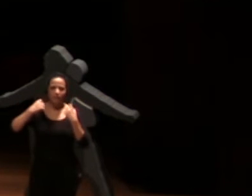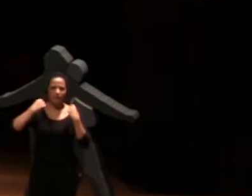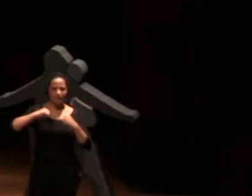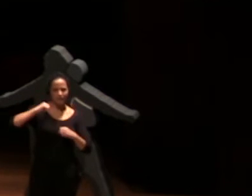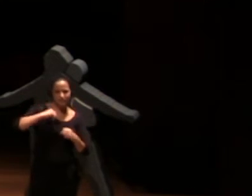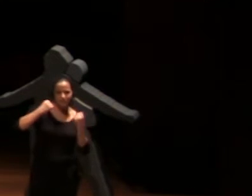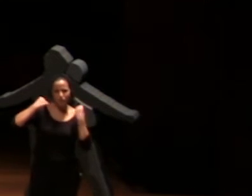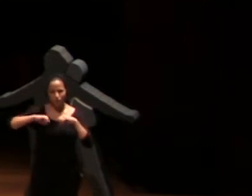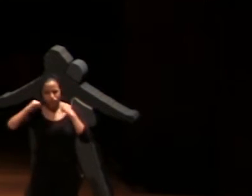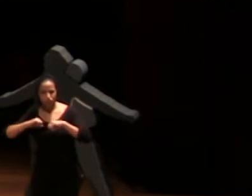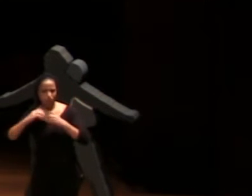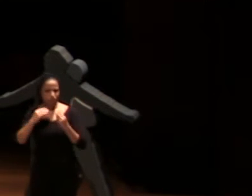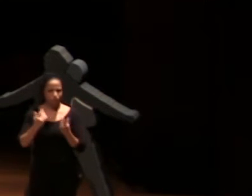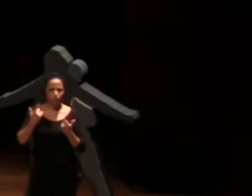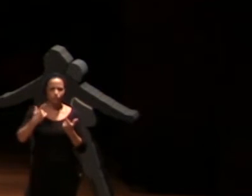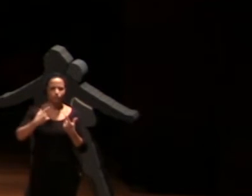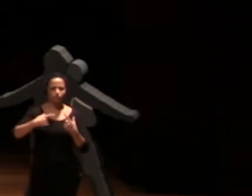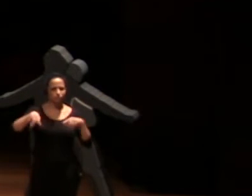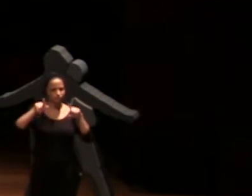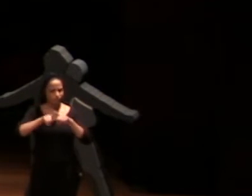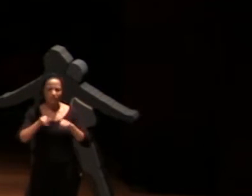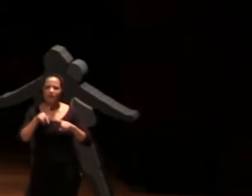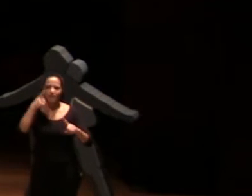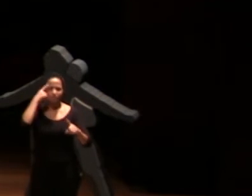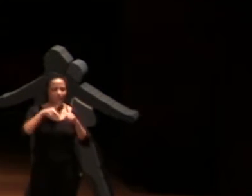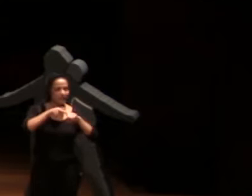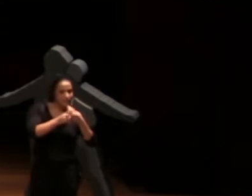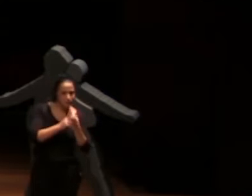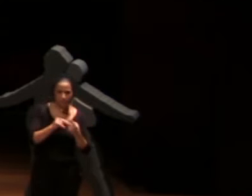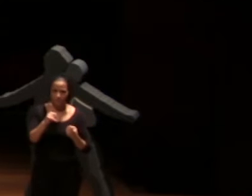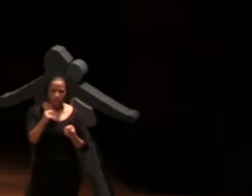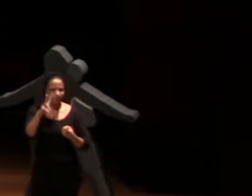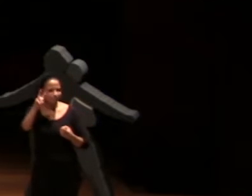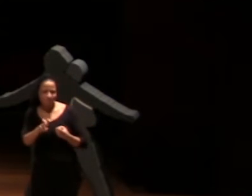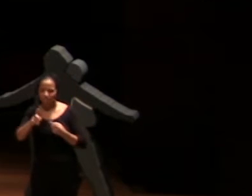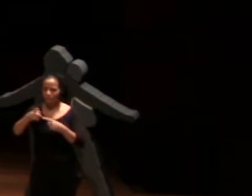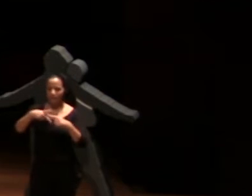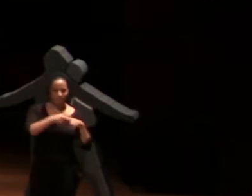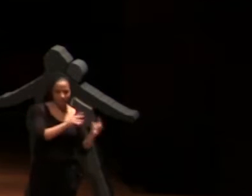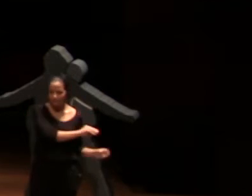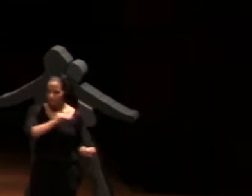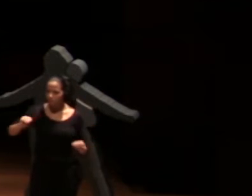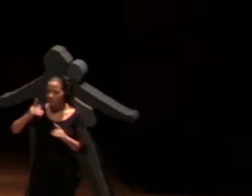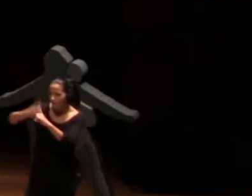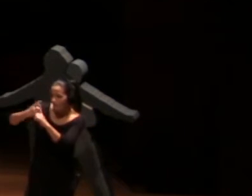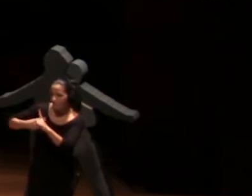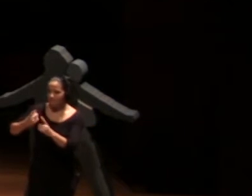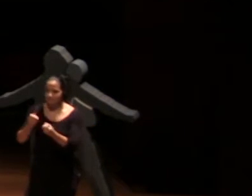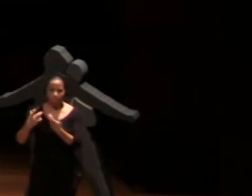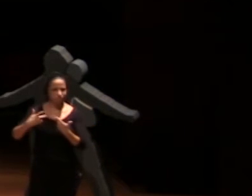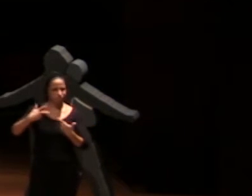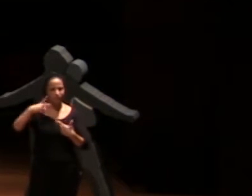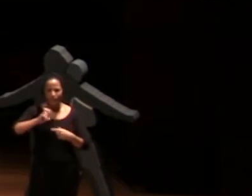desarrollar evidencia clínica con ensayos aleatorios, con instrumentos inadecuados, protocolos imprecisos, pero que por lo menos tuvieran los artículos